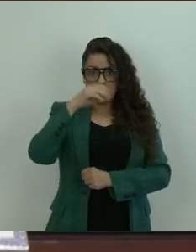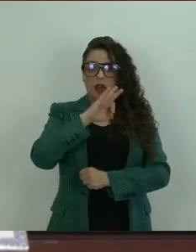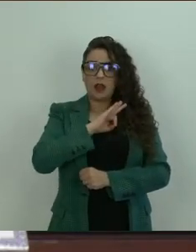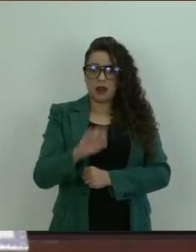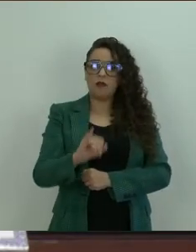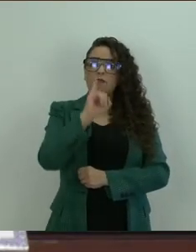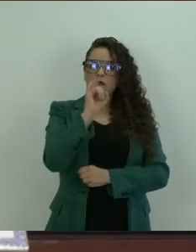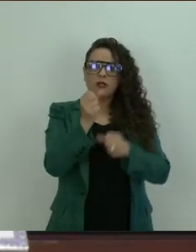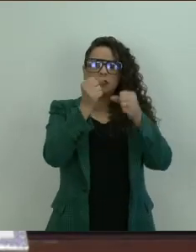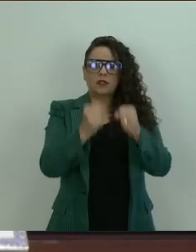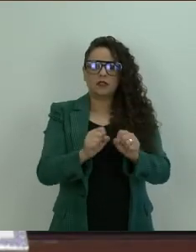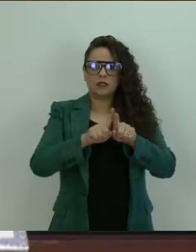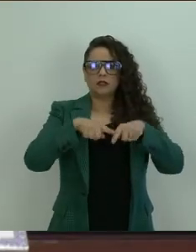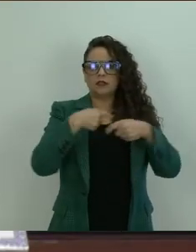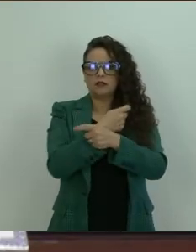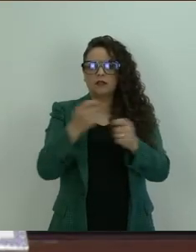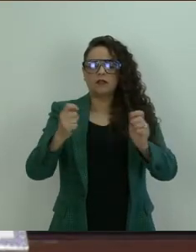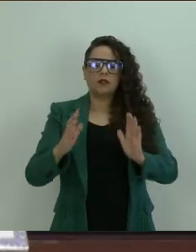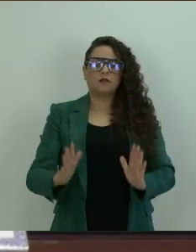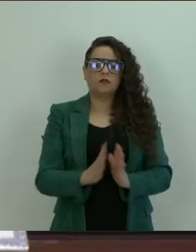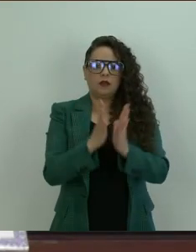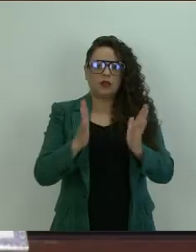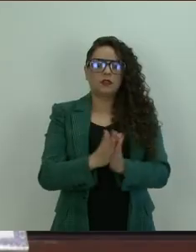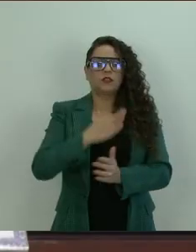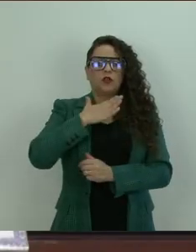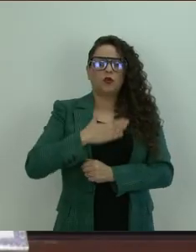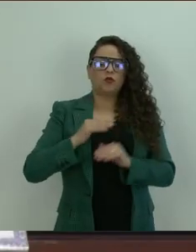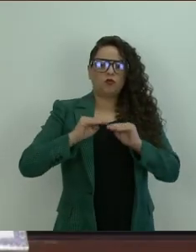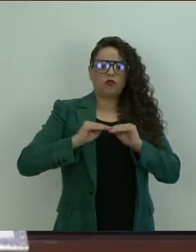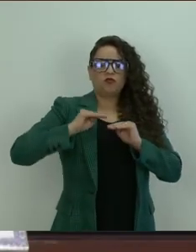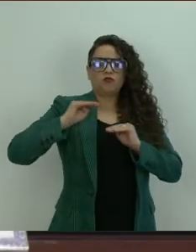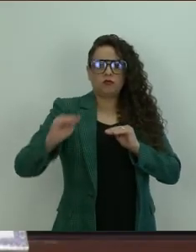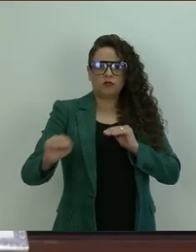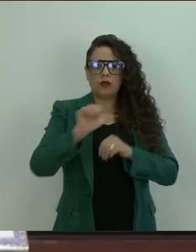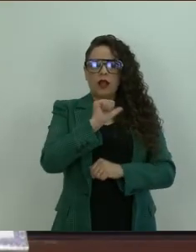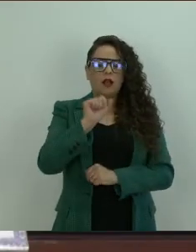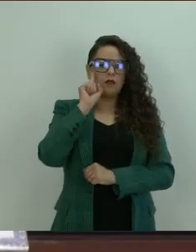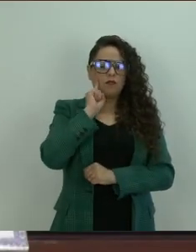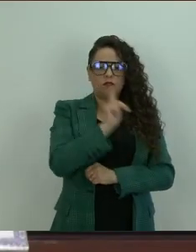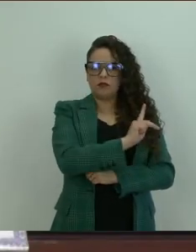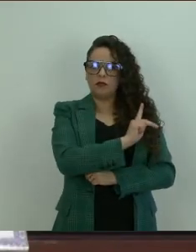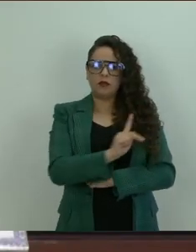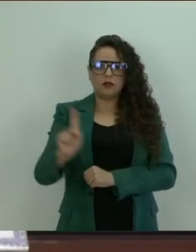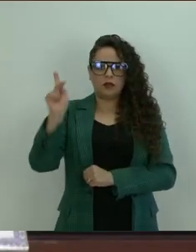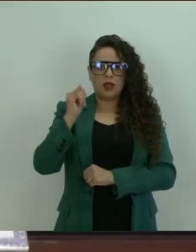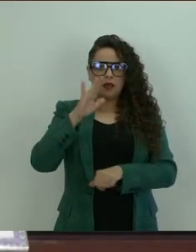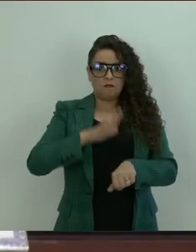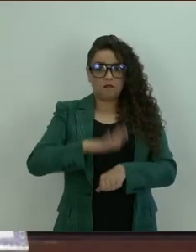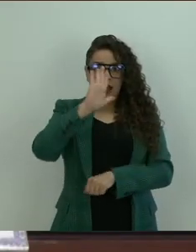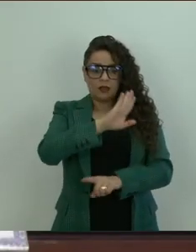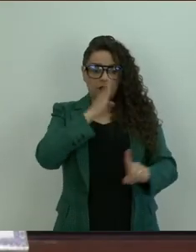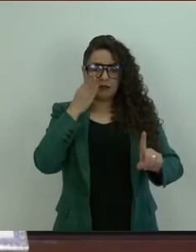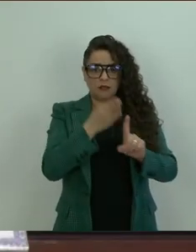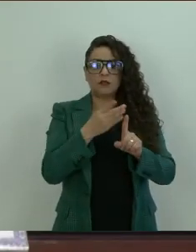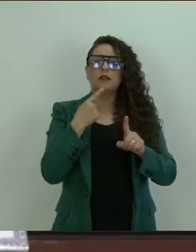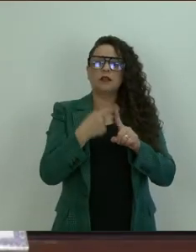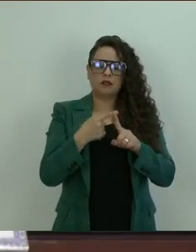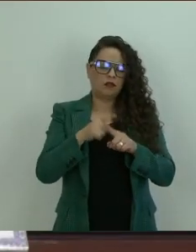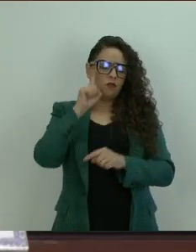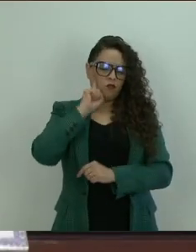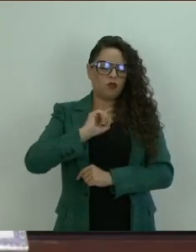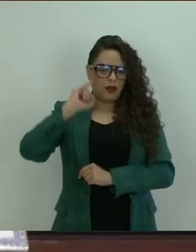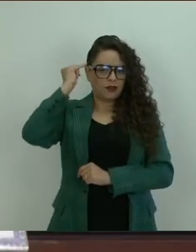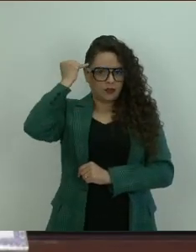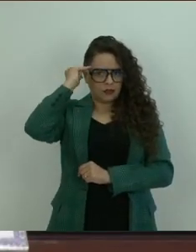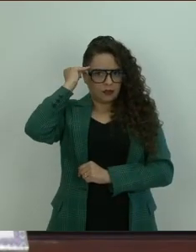política más justa y equitativa, representativa de todas las mujeres y en particular las mujeres indígenas. Para